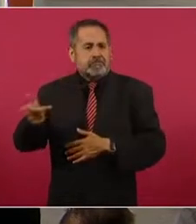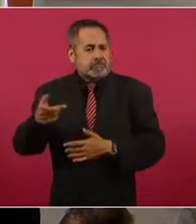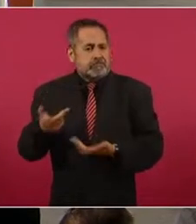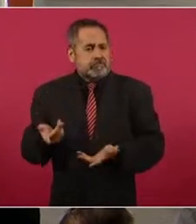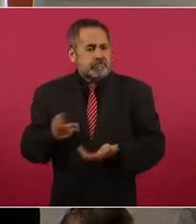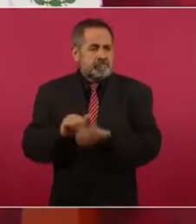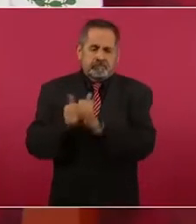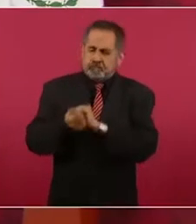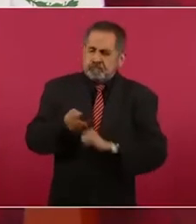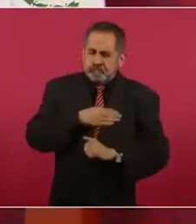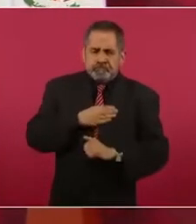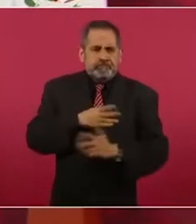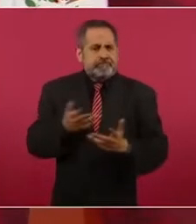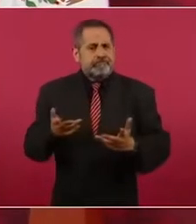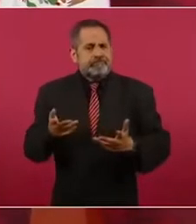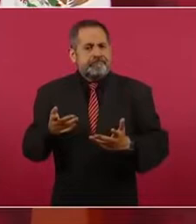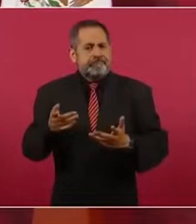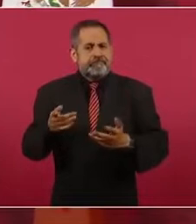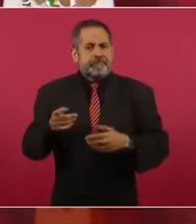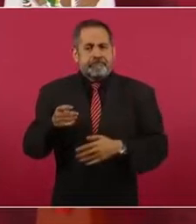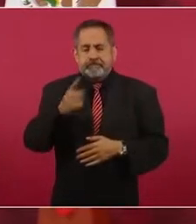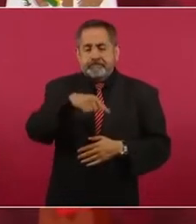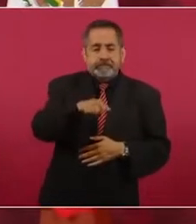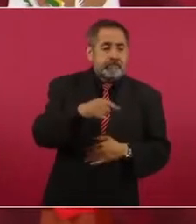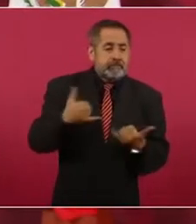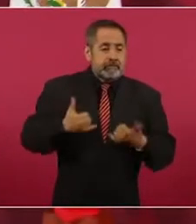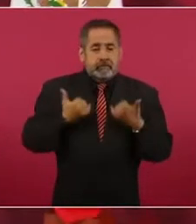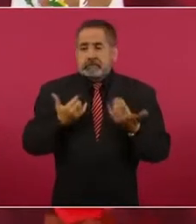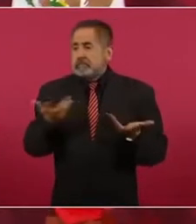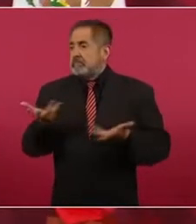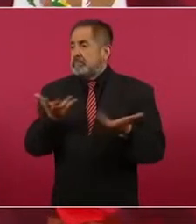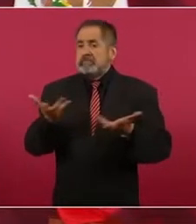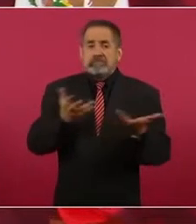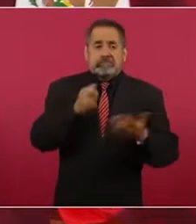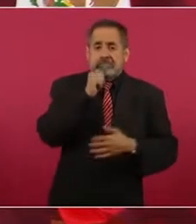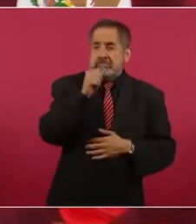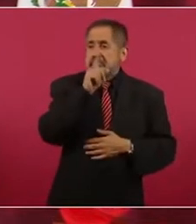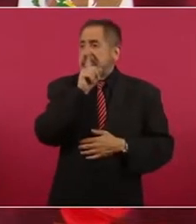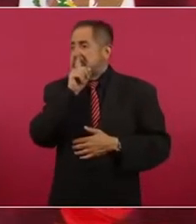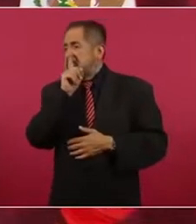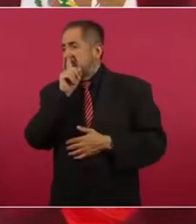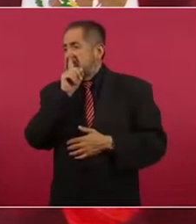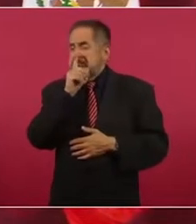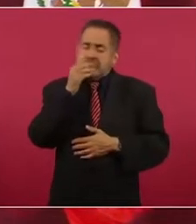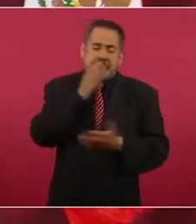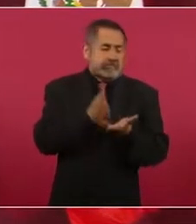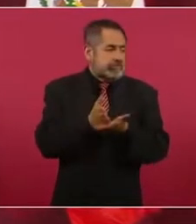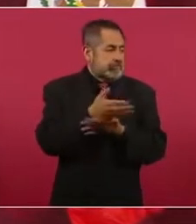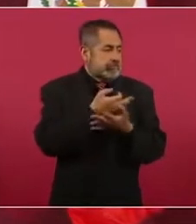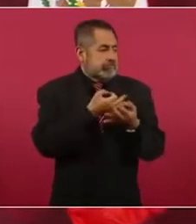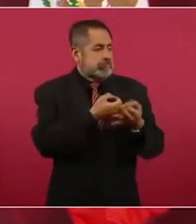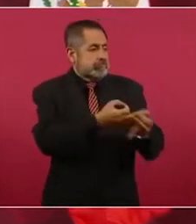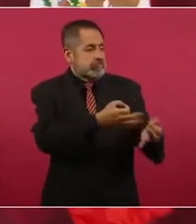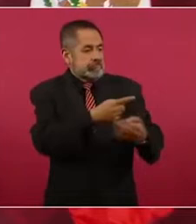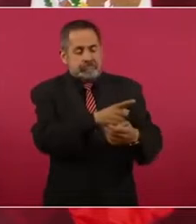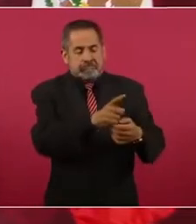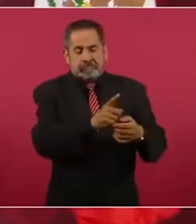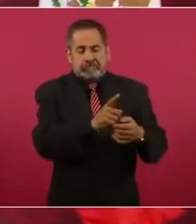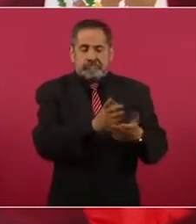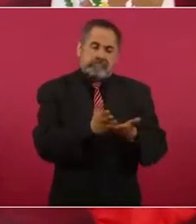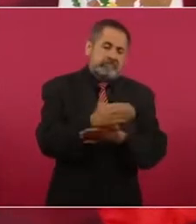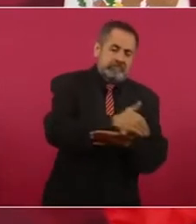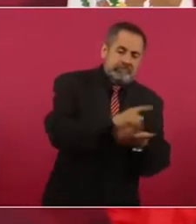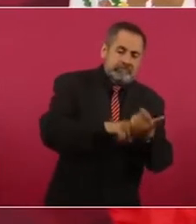El que los jóvenes no se vean obligados a tomar el camino de las conductas